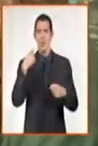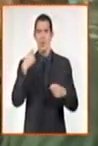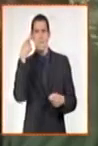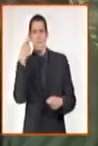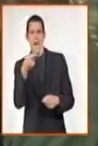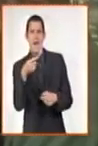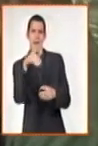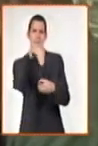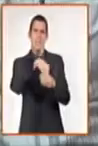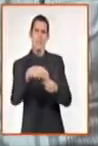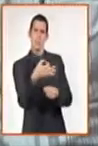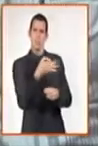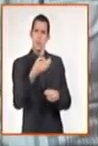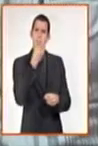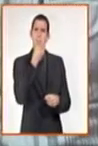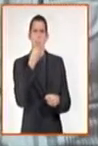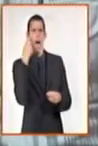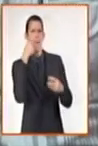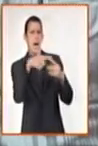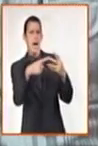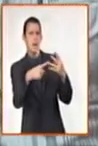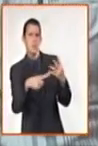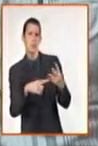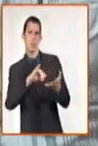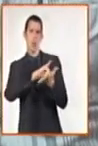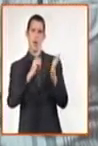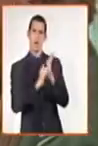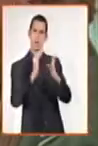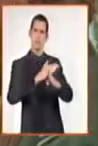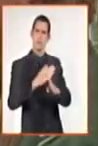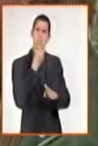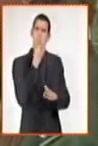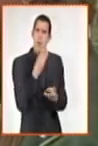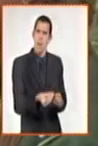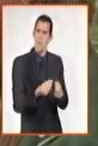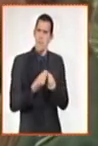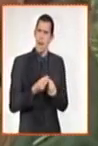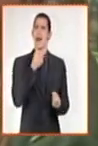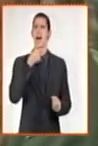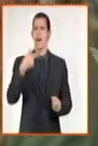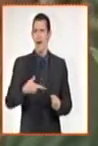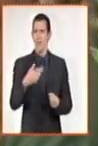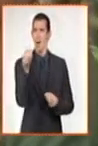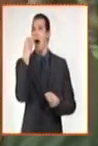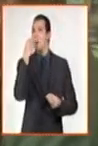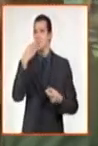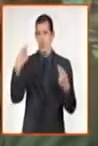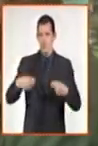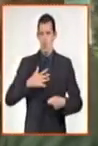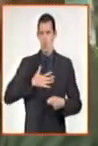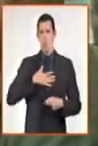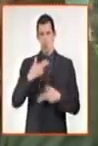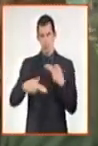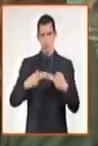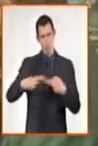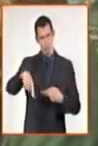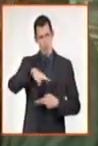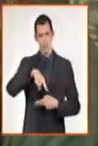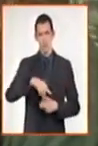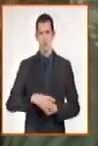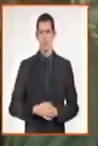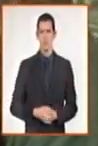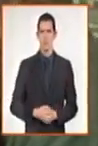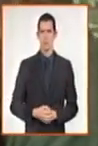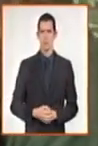sea autosustentable en diversos renglones, como es el caso de la alimentación. Entonces trabajar con ese sentido, por eso